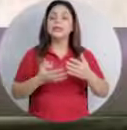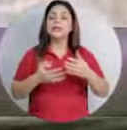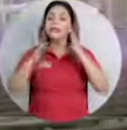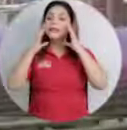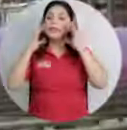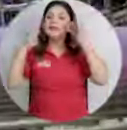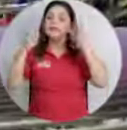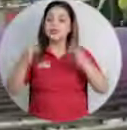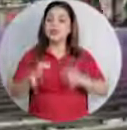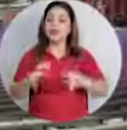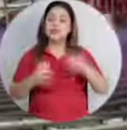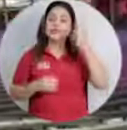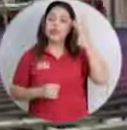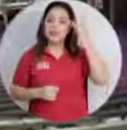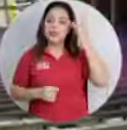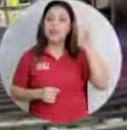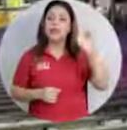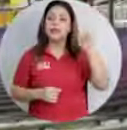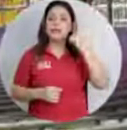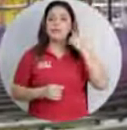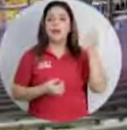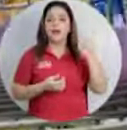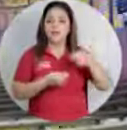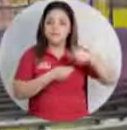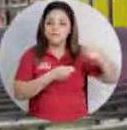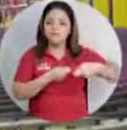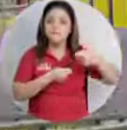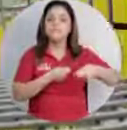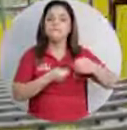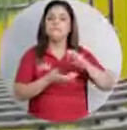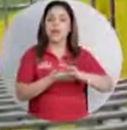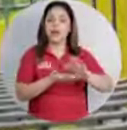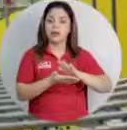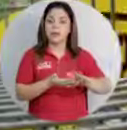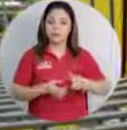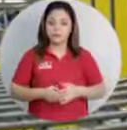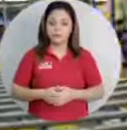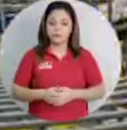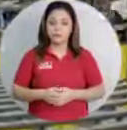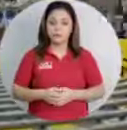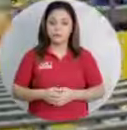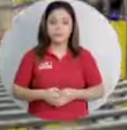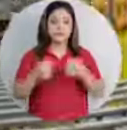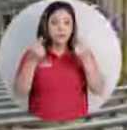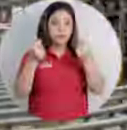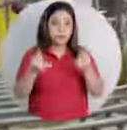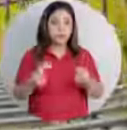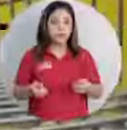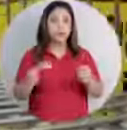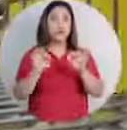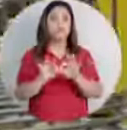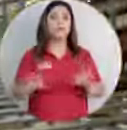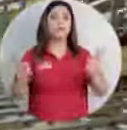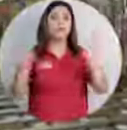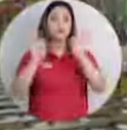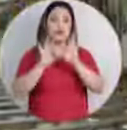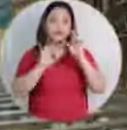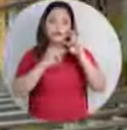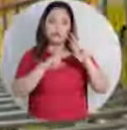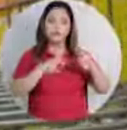tomar decisiones inteligentes en materia de inversiones. A nivel de presupuesto es importante hacer